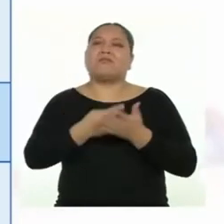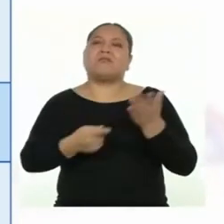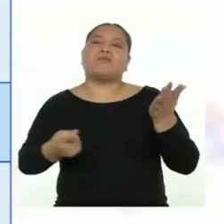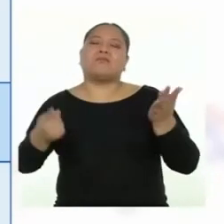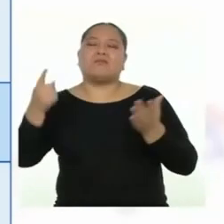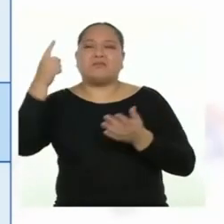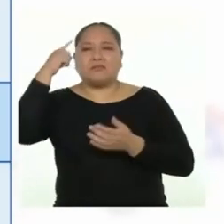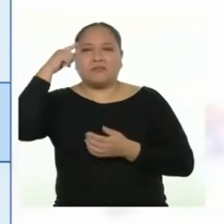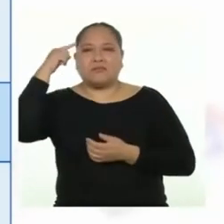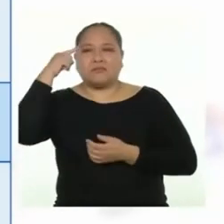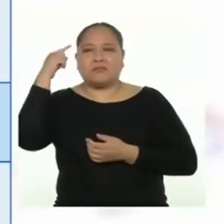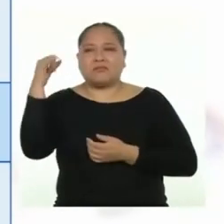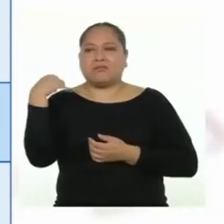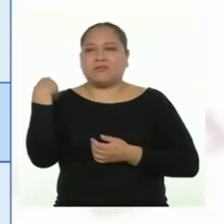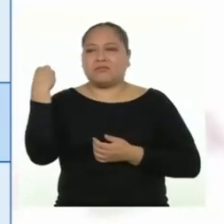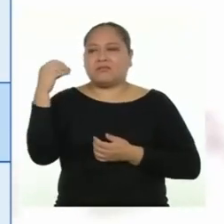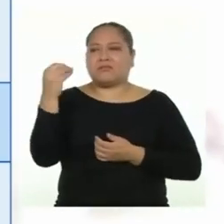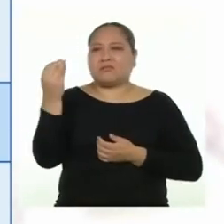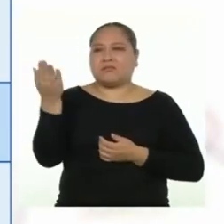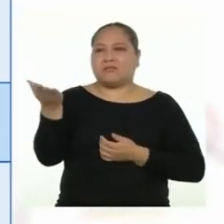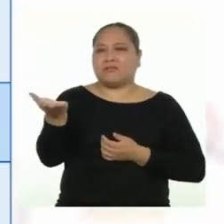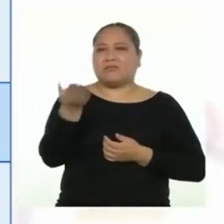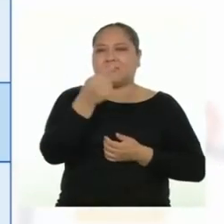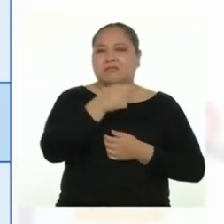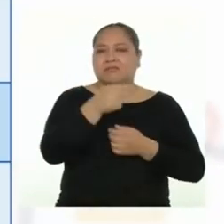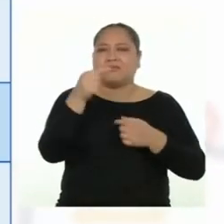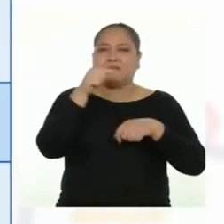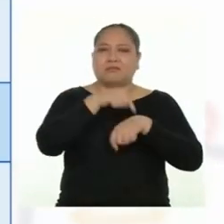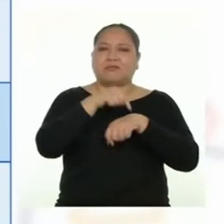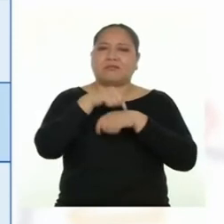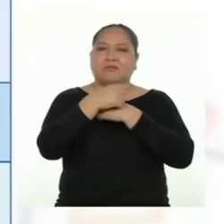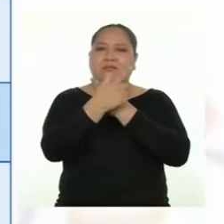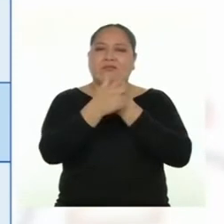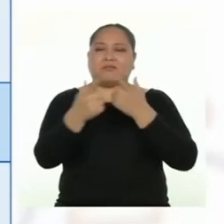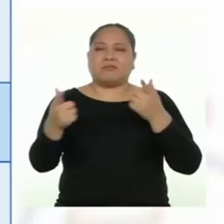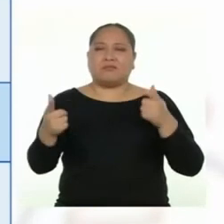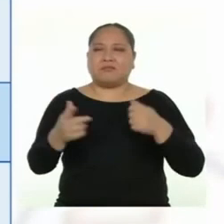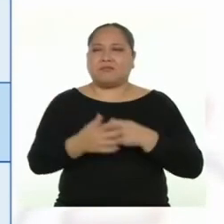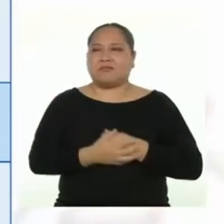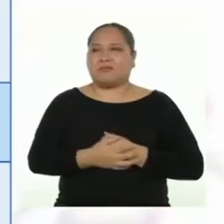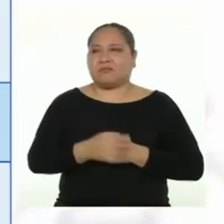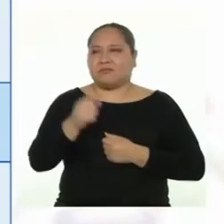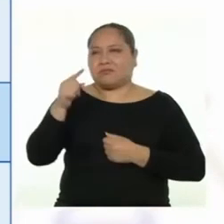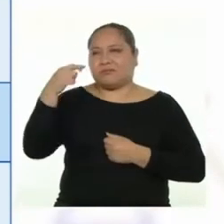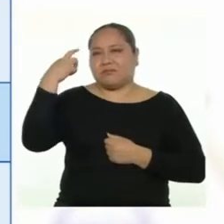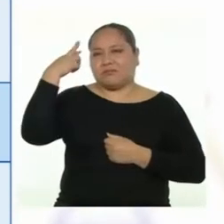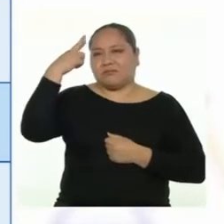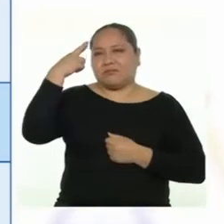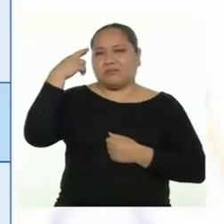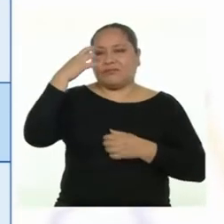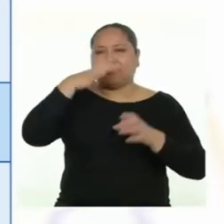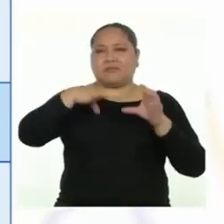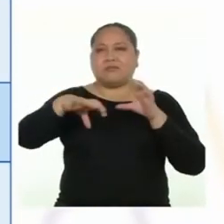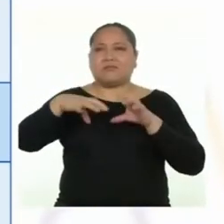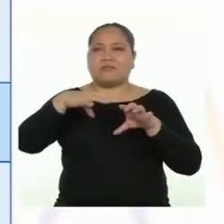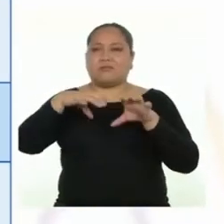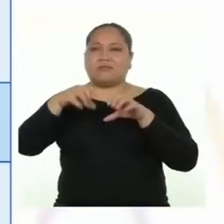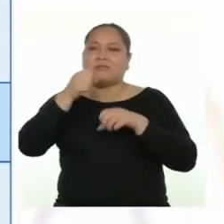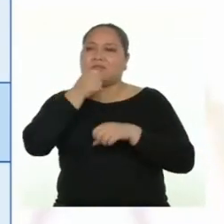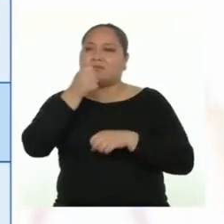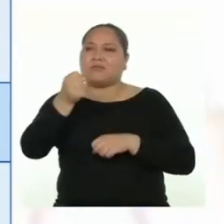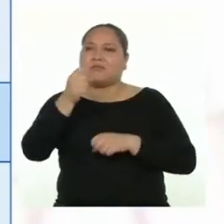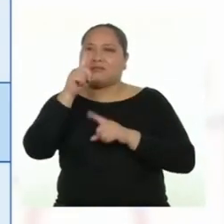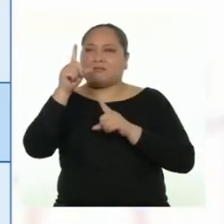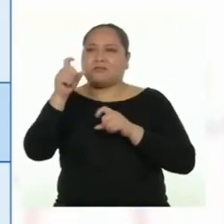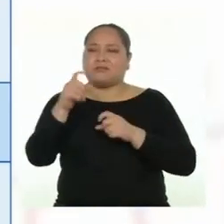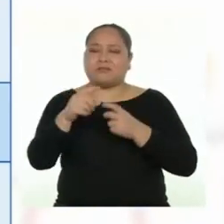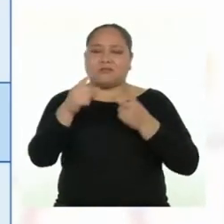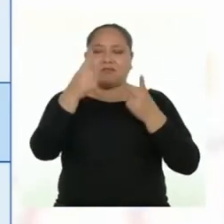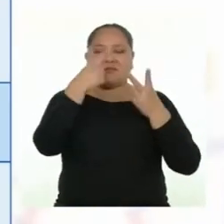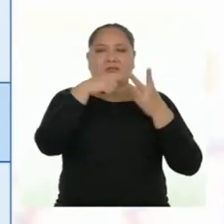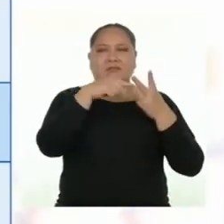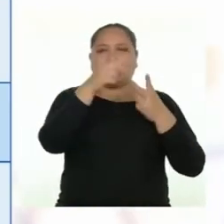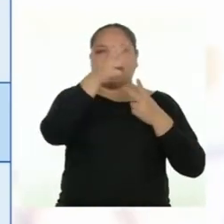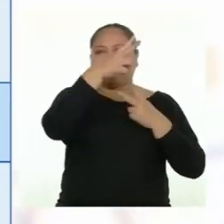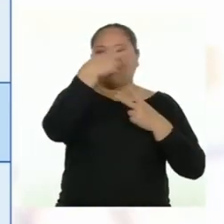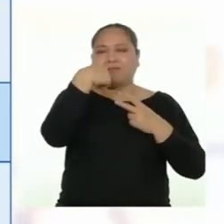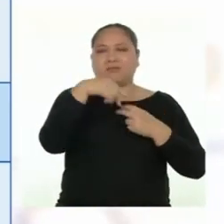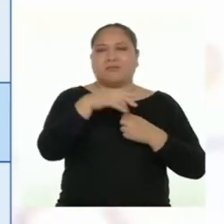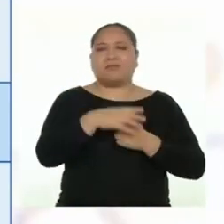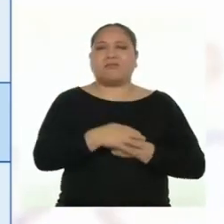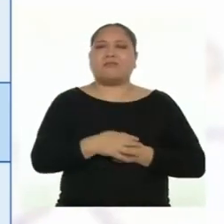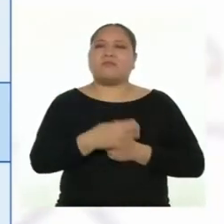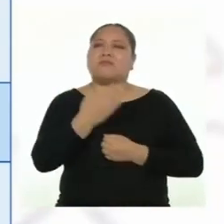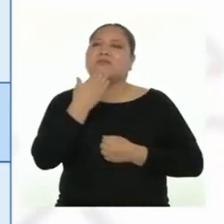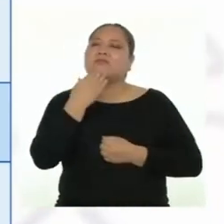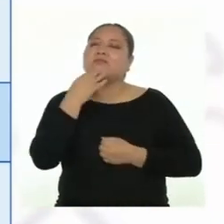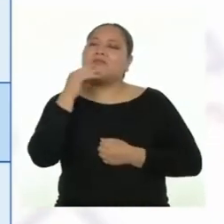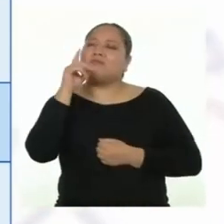qué piensan las y los adolescentes sobre estas actividades. Por eso, realizaremos la entrevista. La siguiente pregunta es,